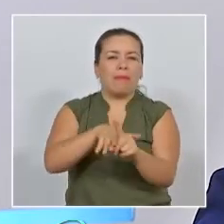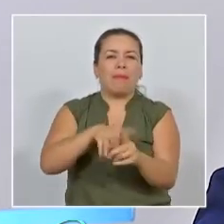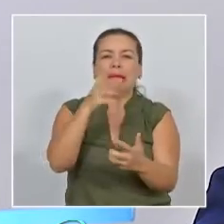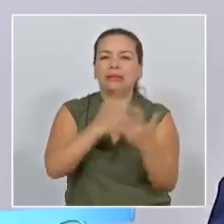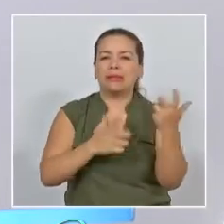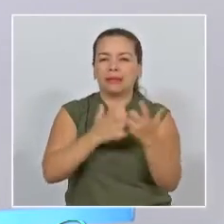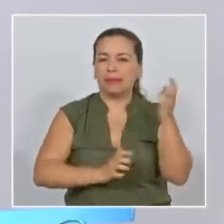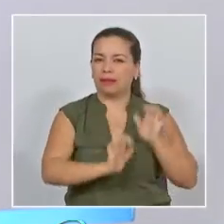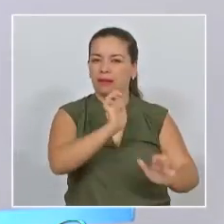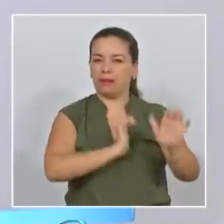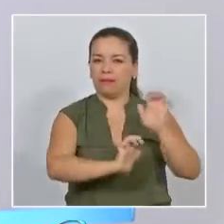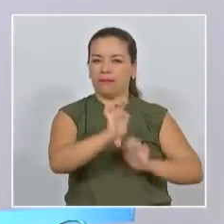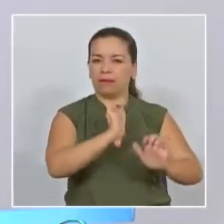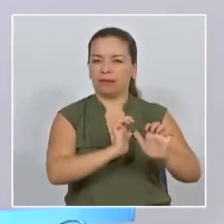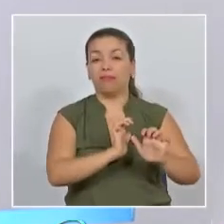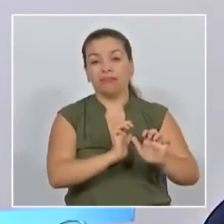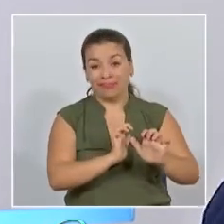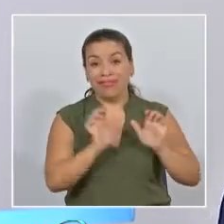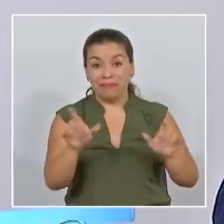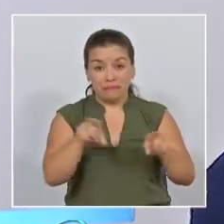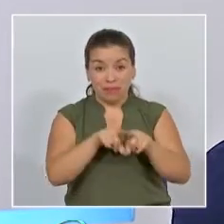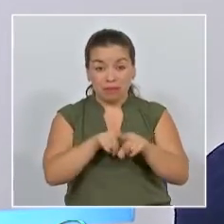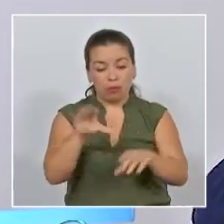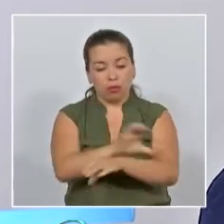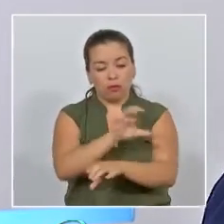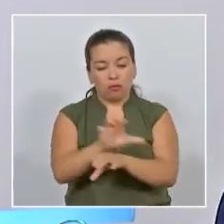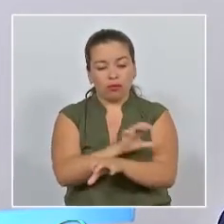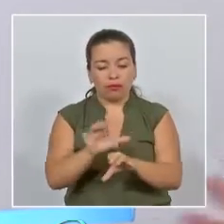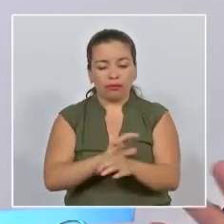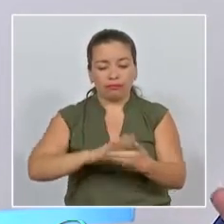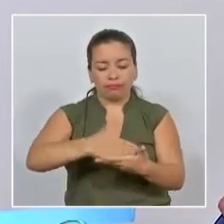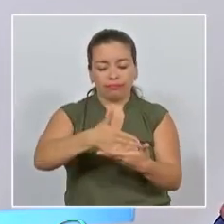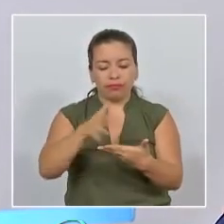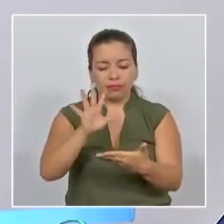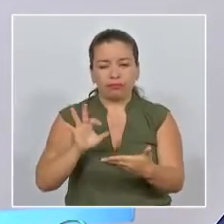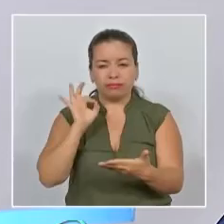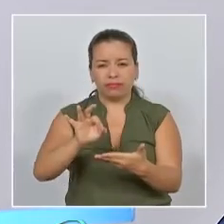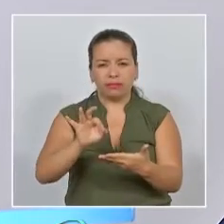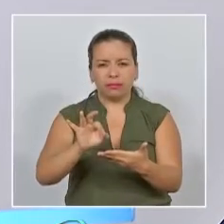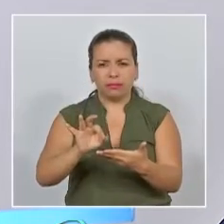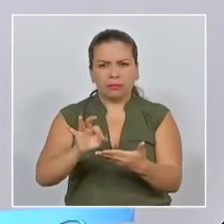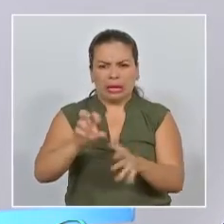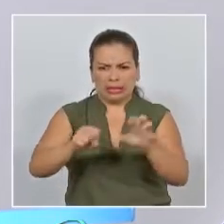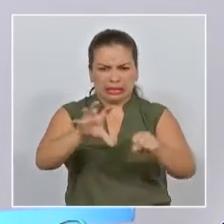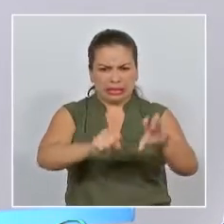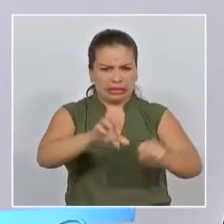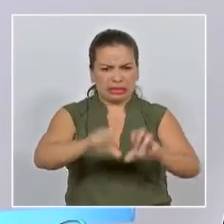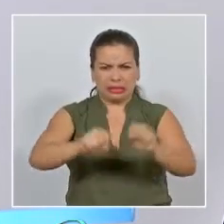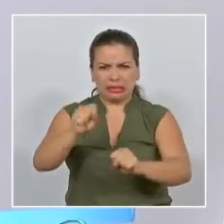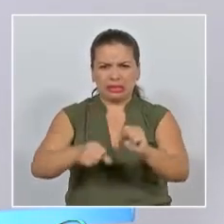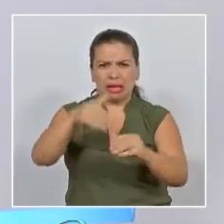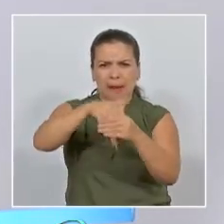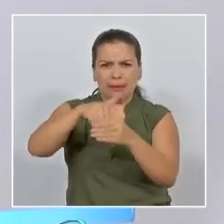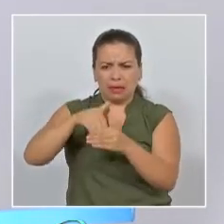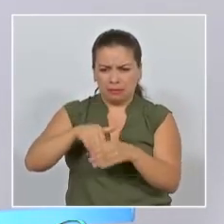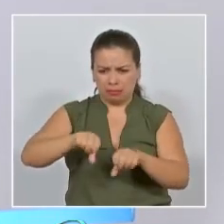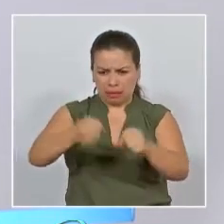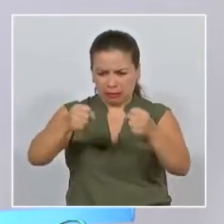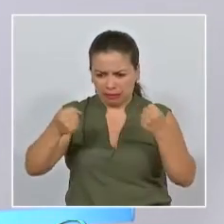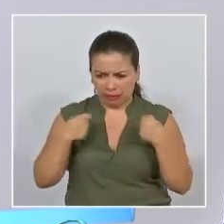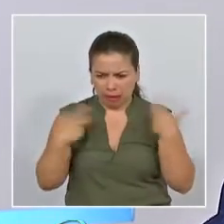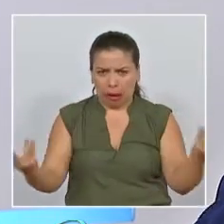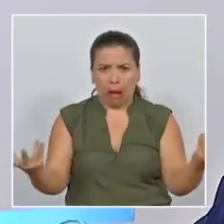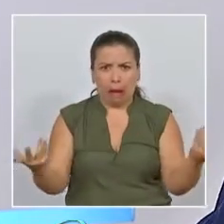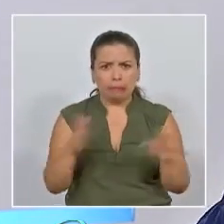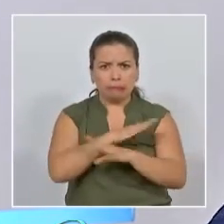defensas. Así como al computador le entra un virus y empieza a comerse toda la información y acaba con el computador. En el cuerpo humano, las defensas